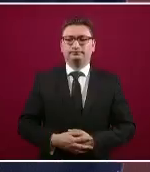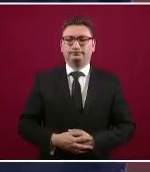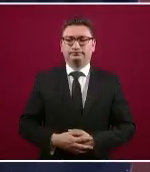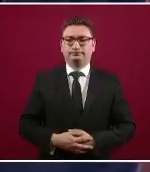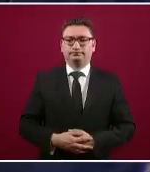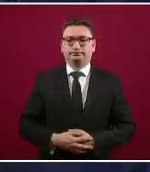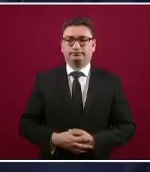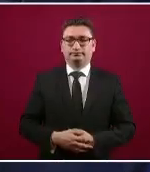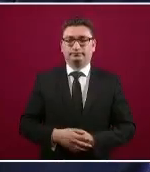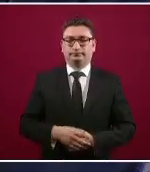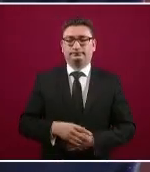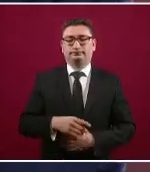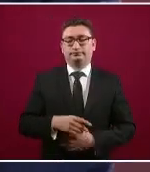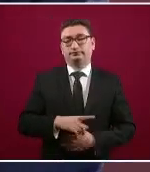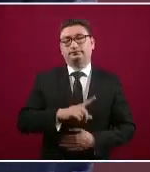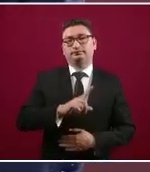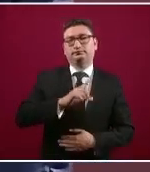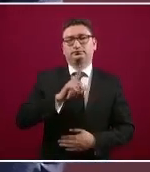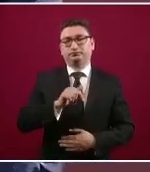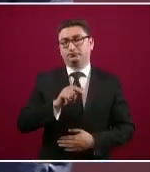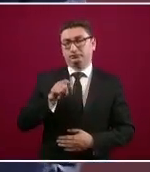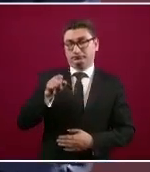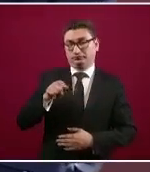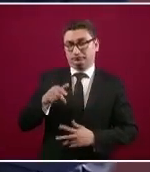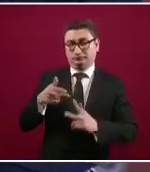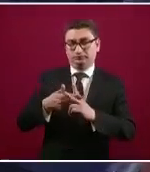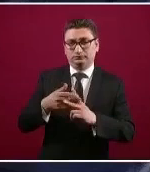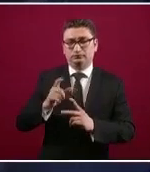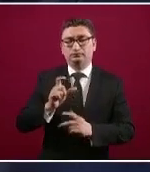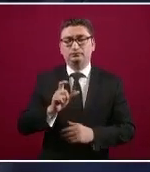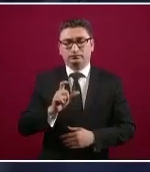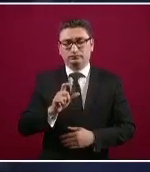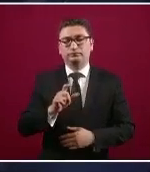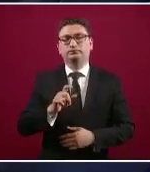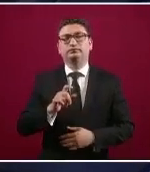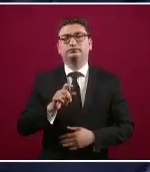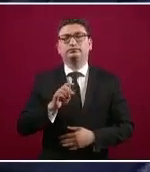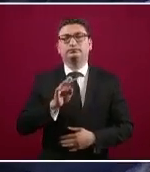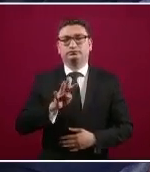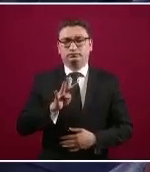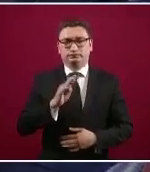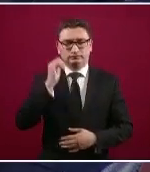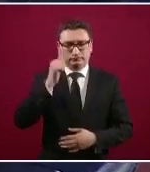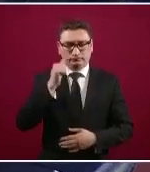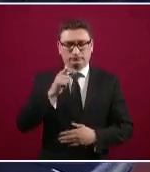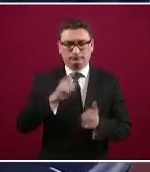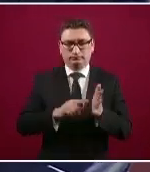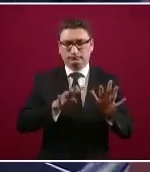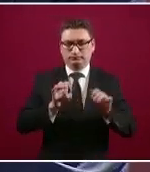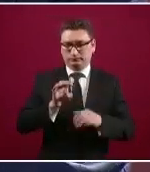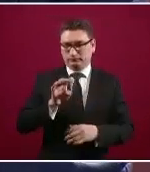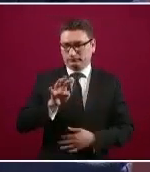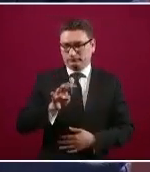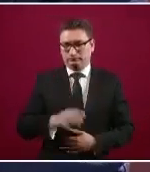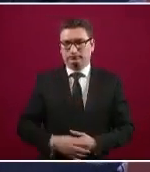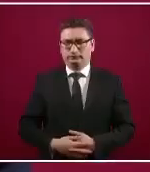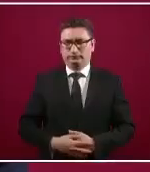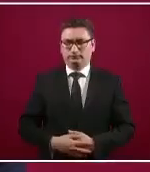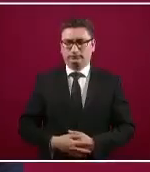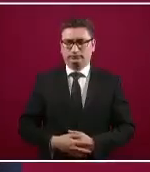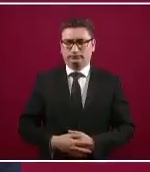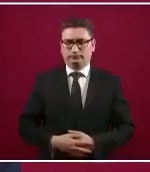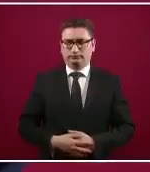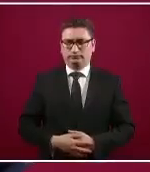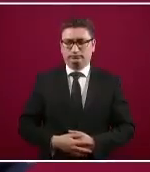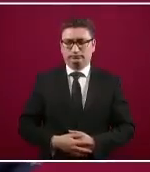y es asesinado el 19 de abril de 1919,